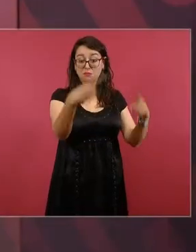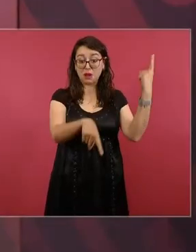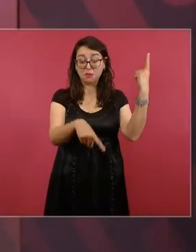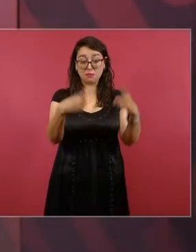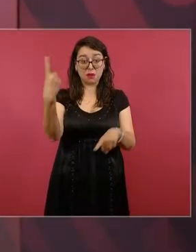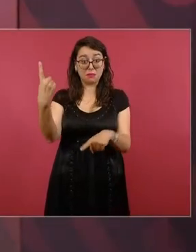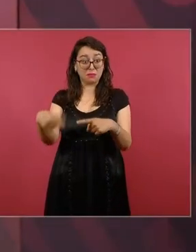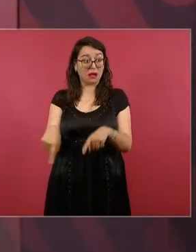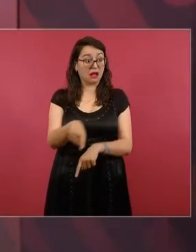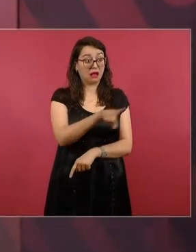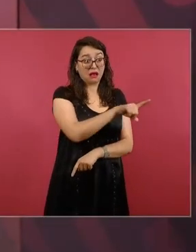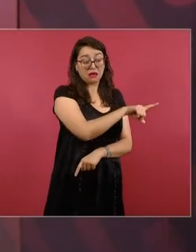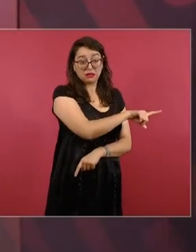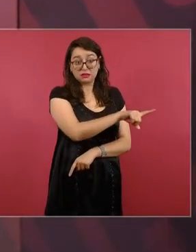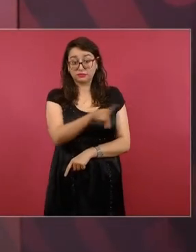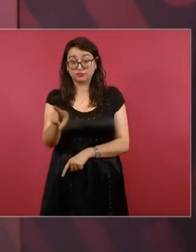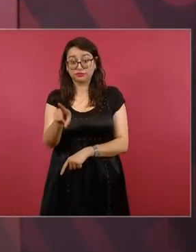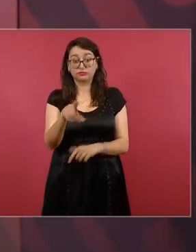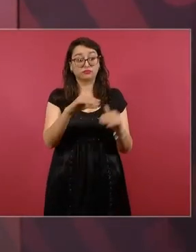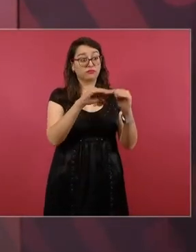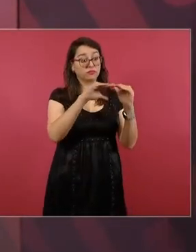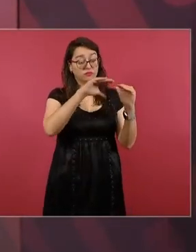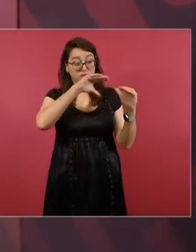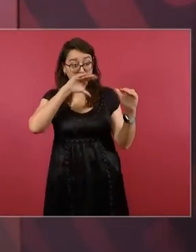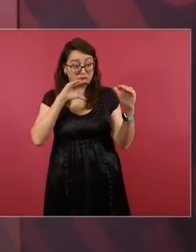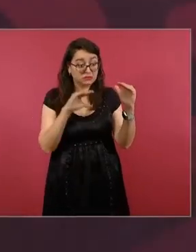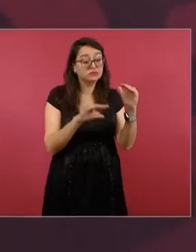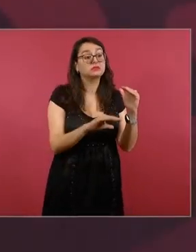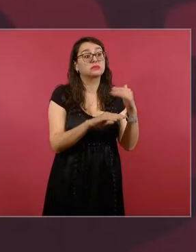ideológico, en el guía